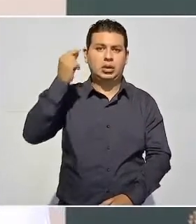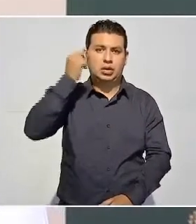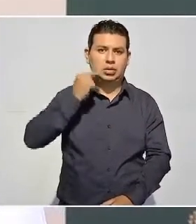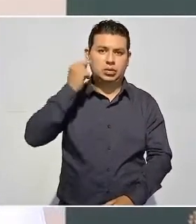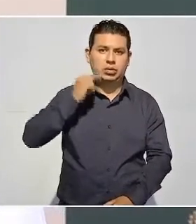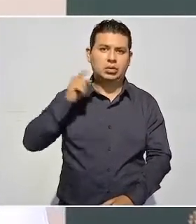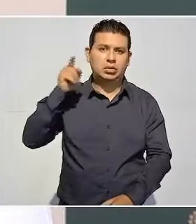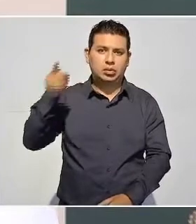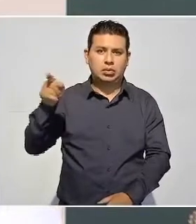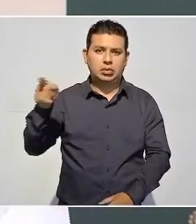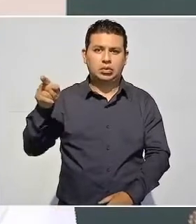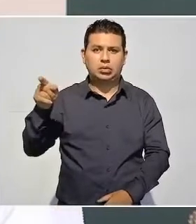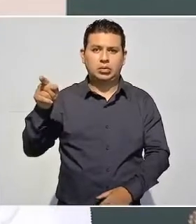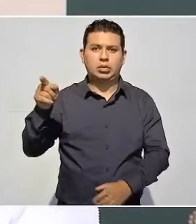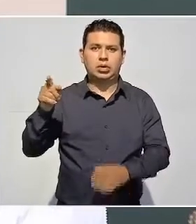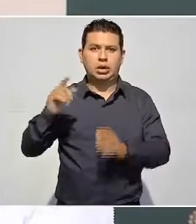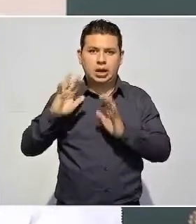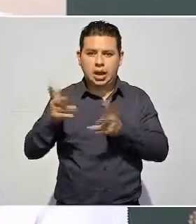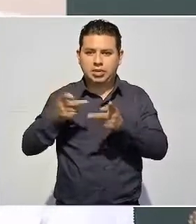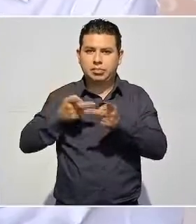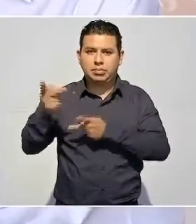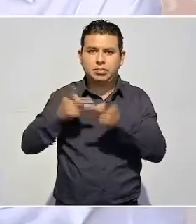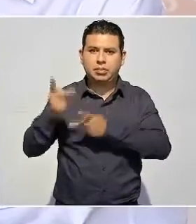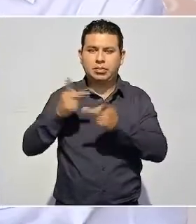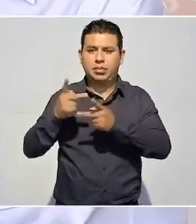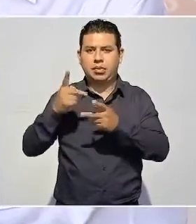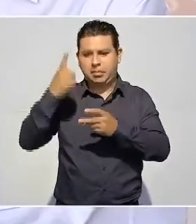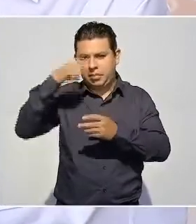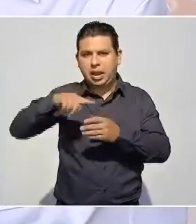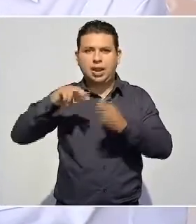se gestaba una revolución liberal,